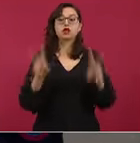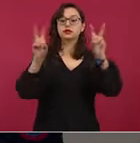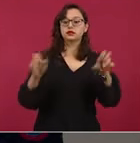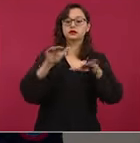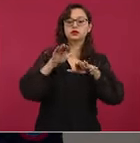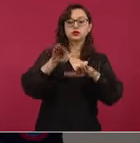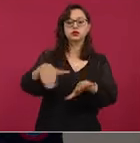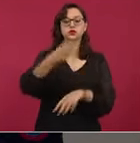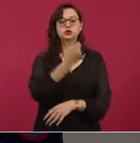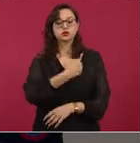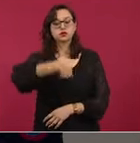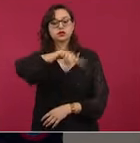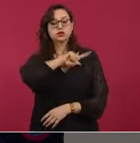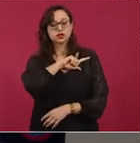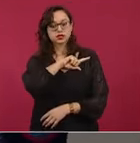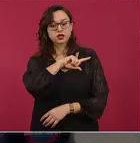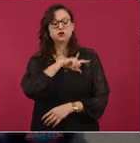especial